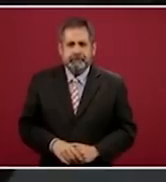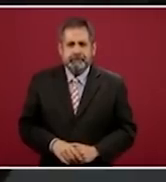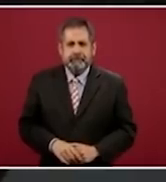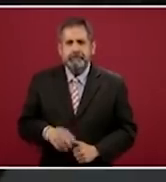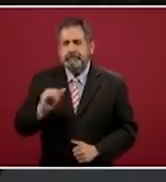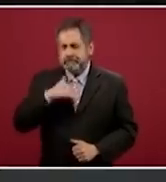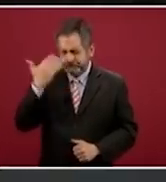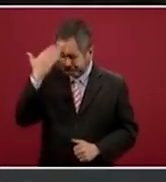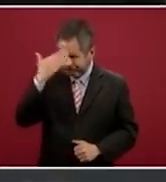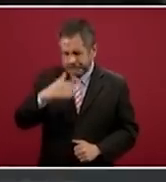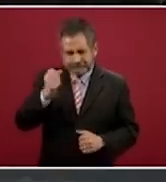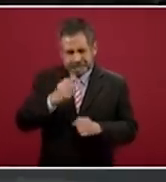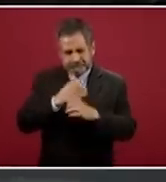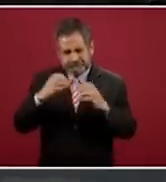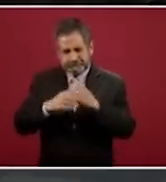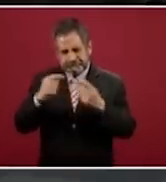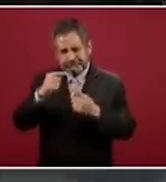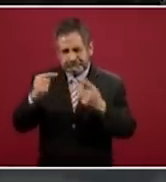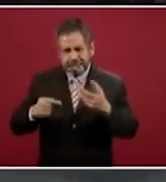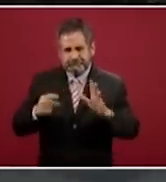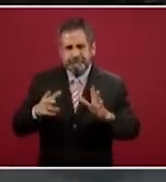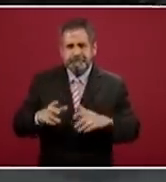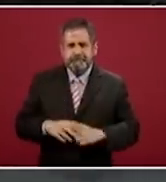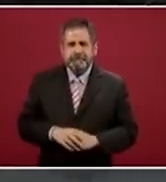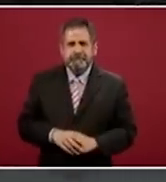Yo sé que hay muchas cosas, pero